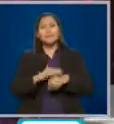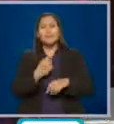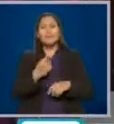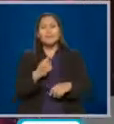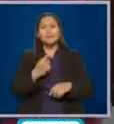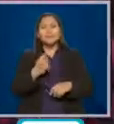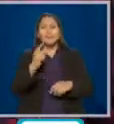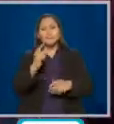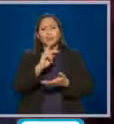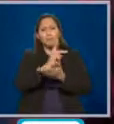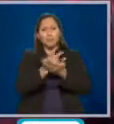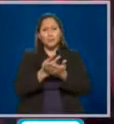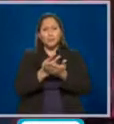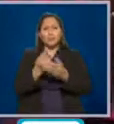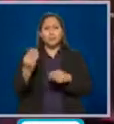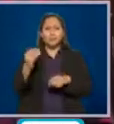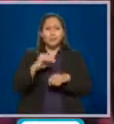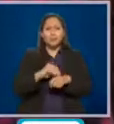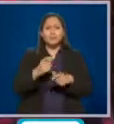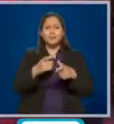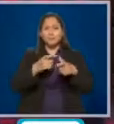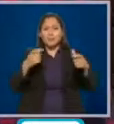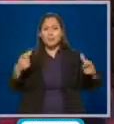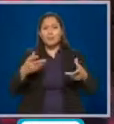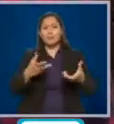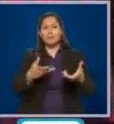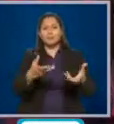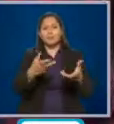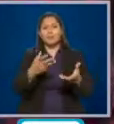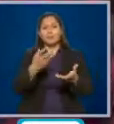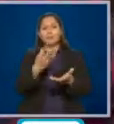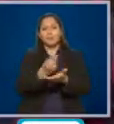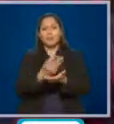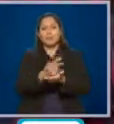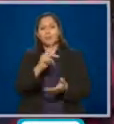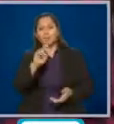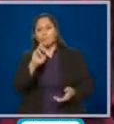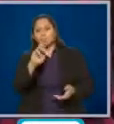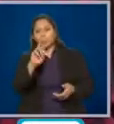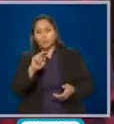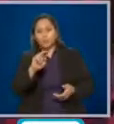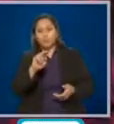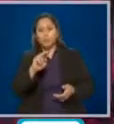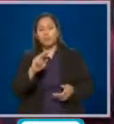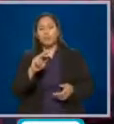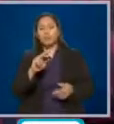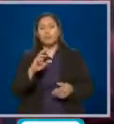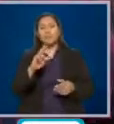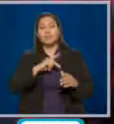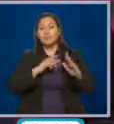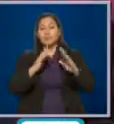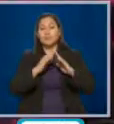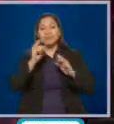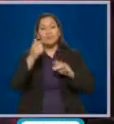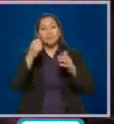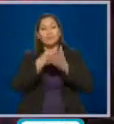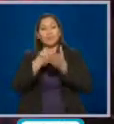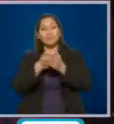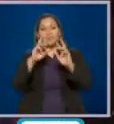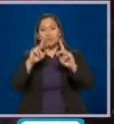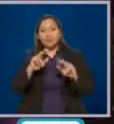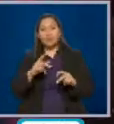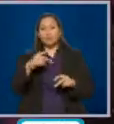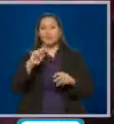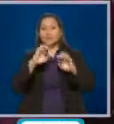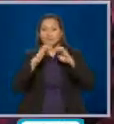estaba programado ampliar Perú. O sea, nuestra casa casi iba a desaparecer. Pero la